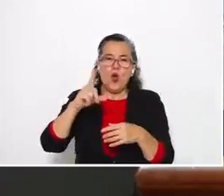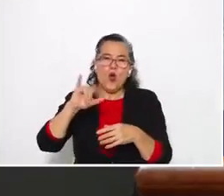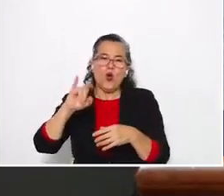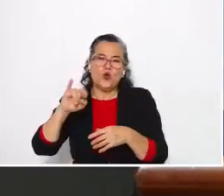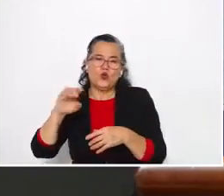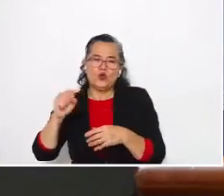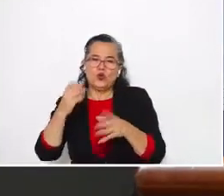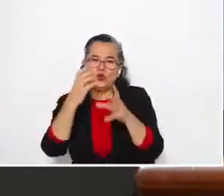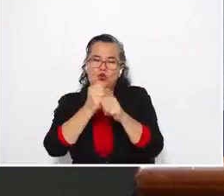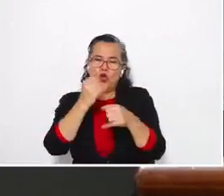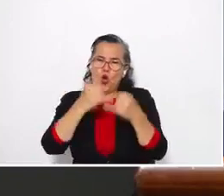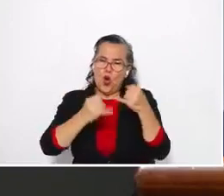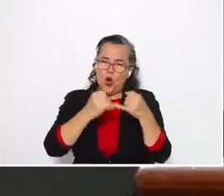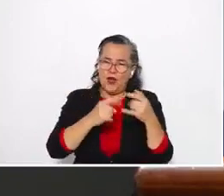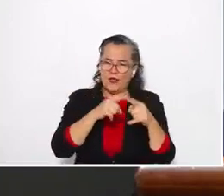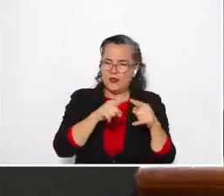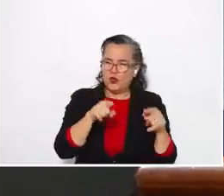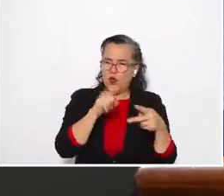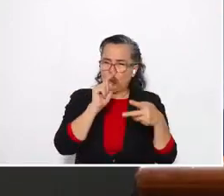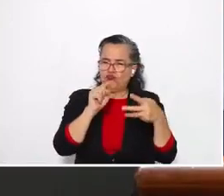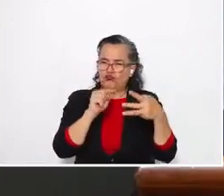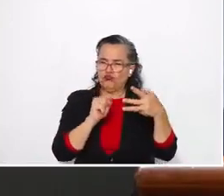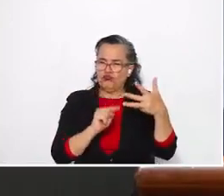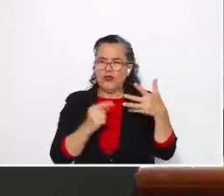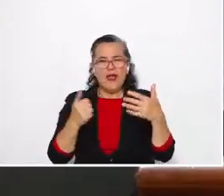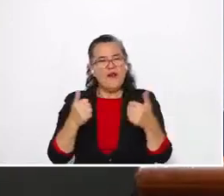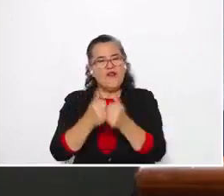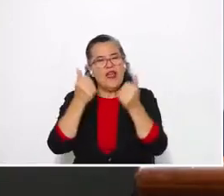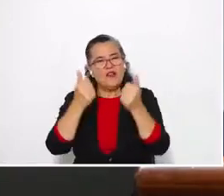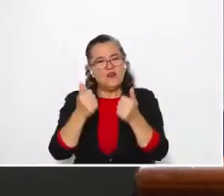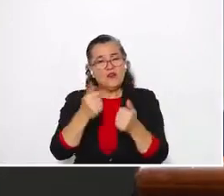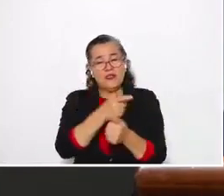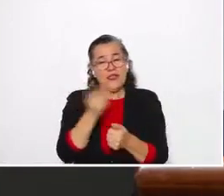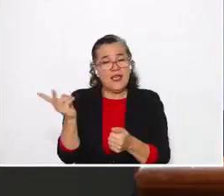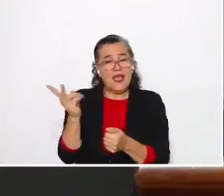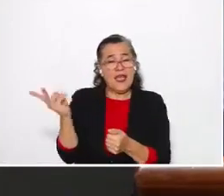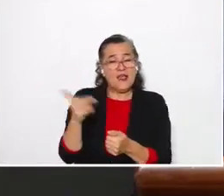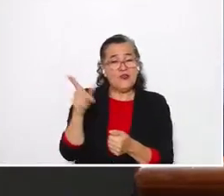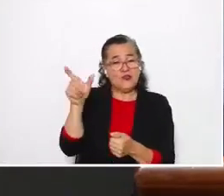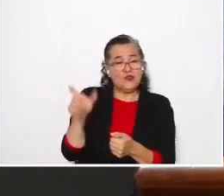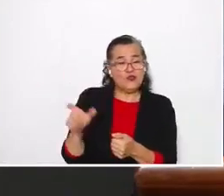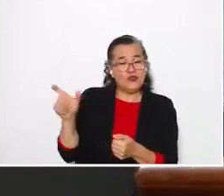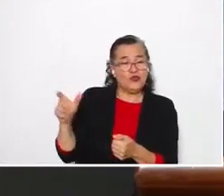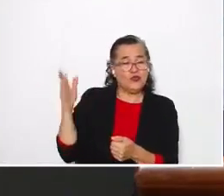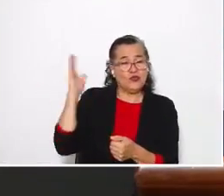sobre estos retos a los que se han referido nuestros conferencistas.